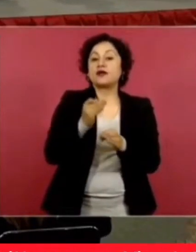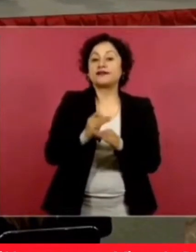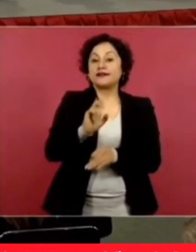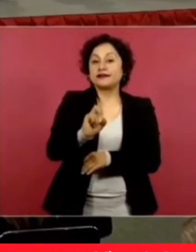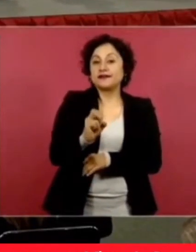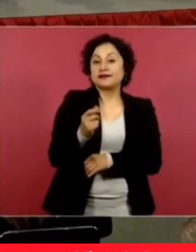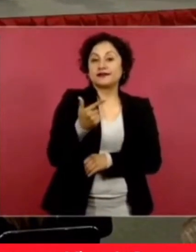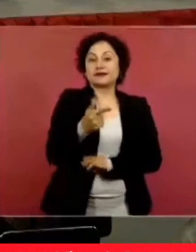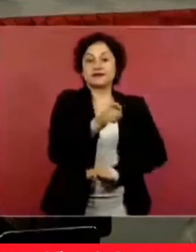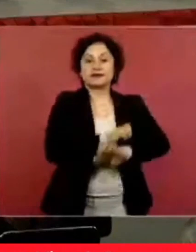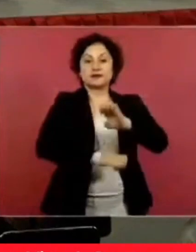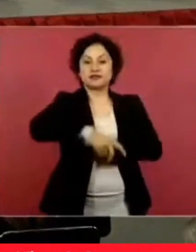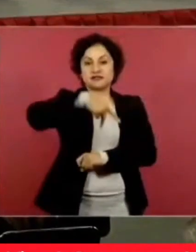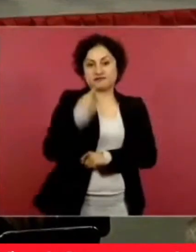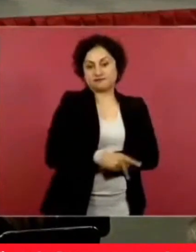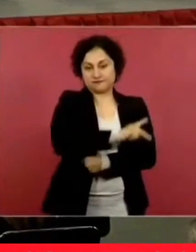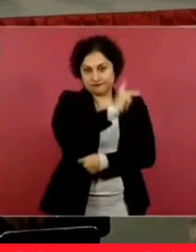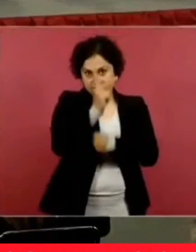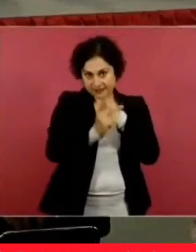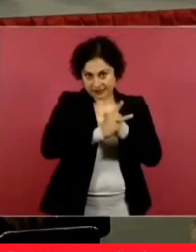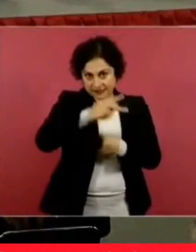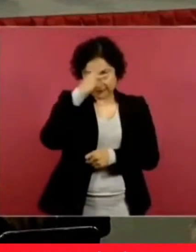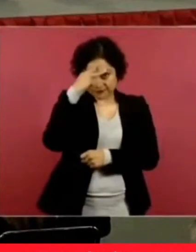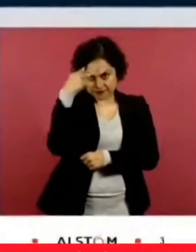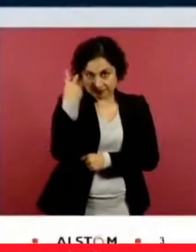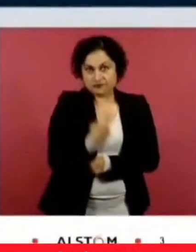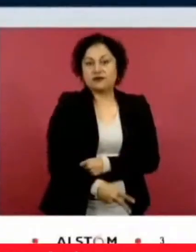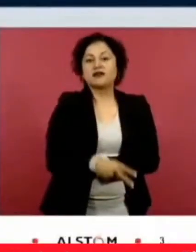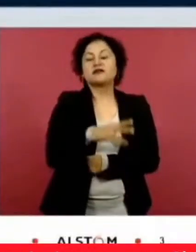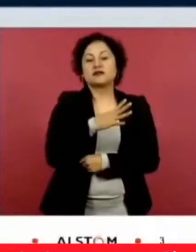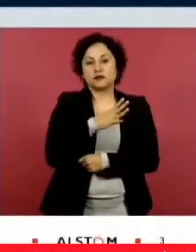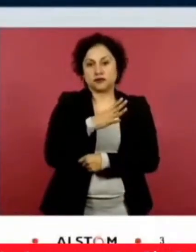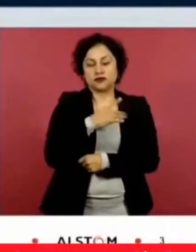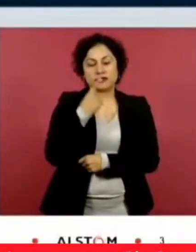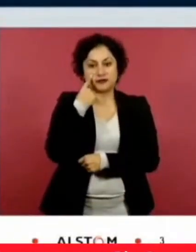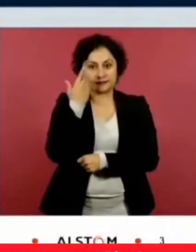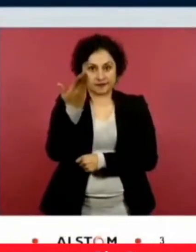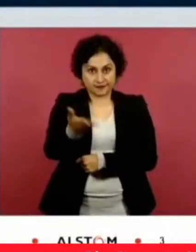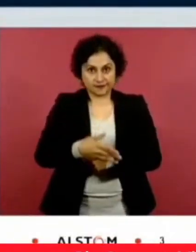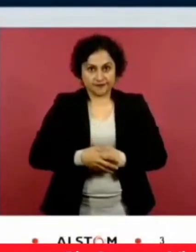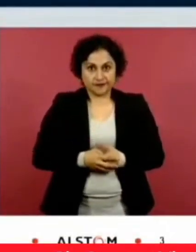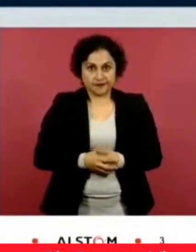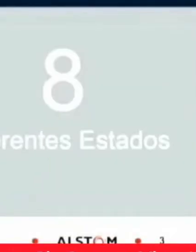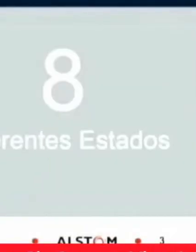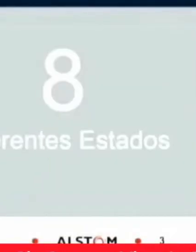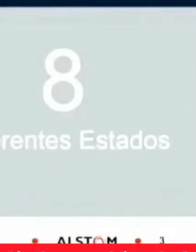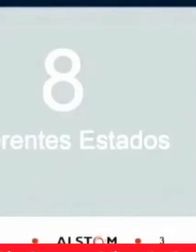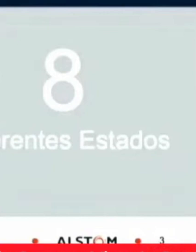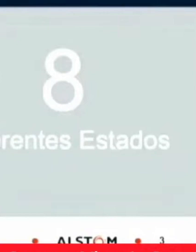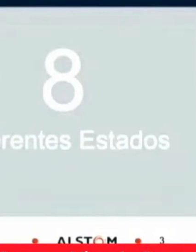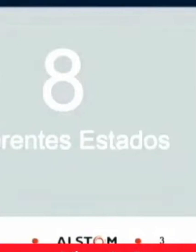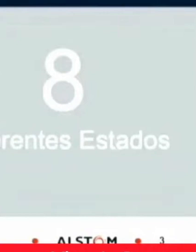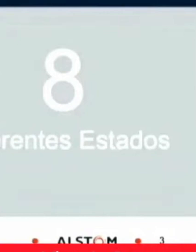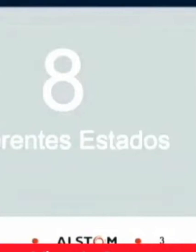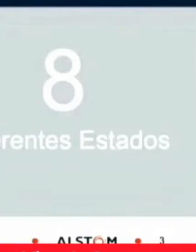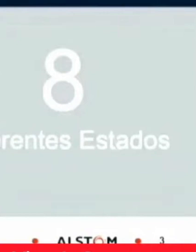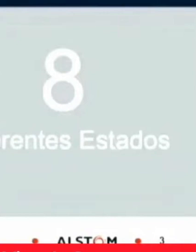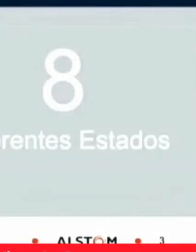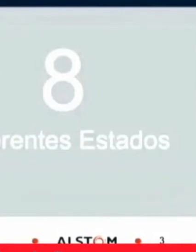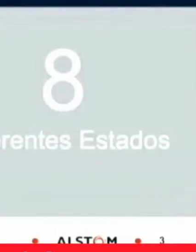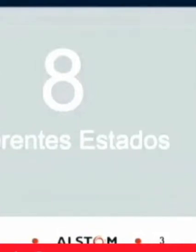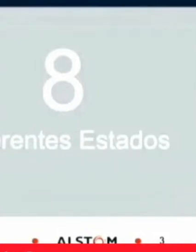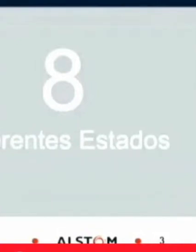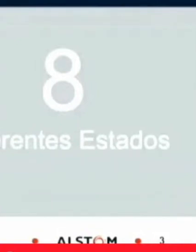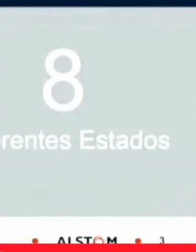nacionales que están basados en ocho estados del país en 13 categorías diferentes en la